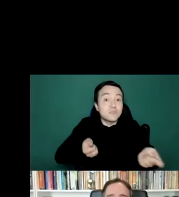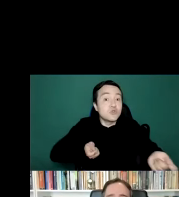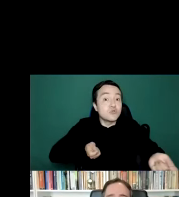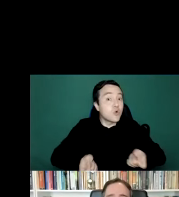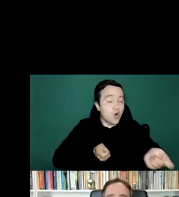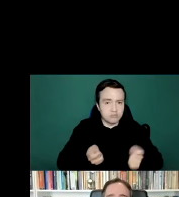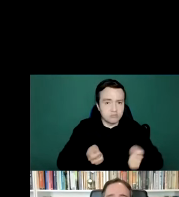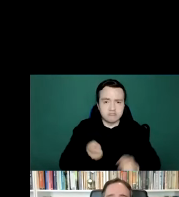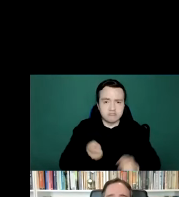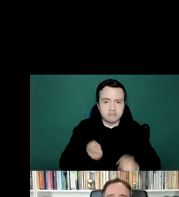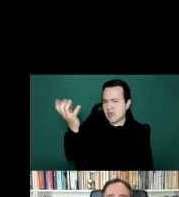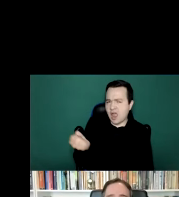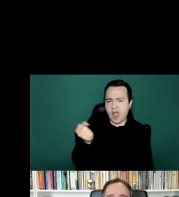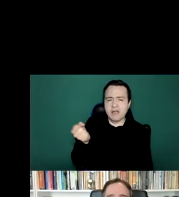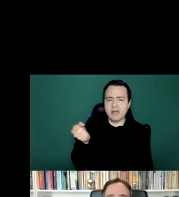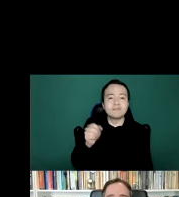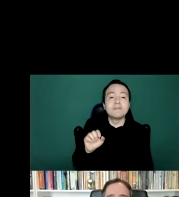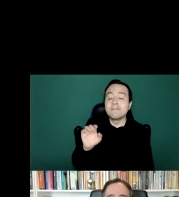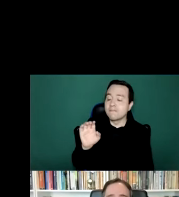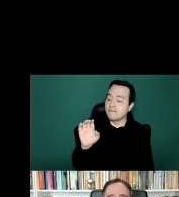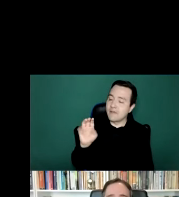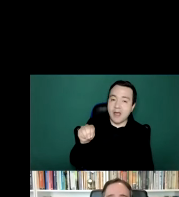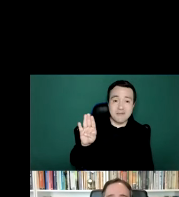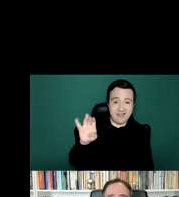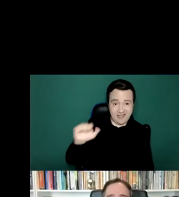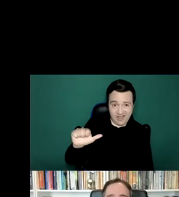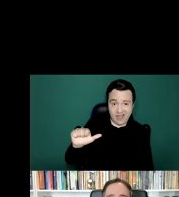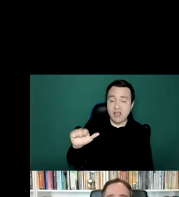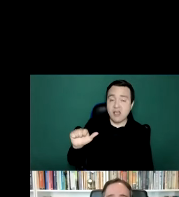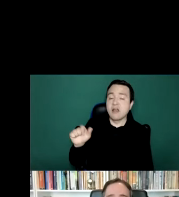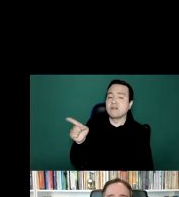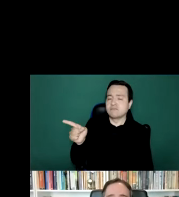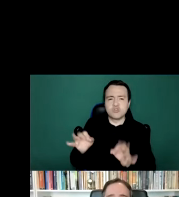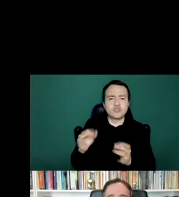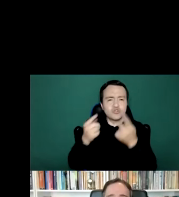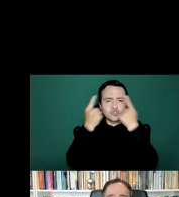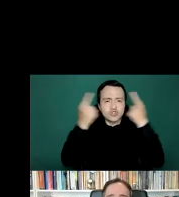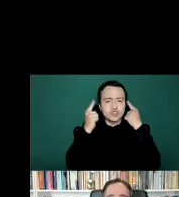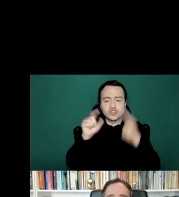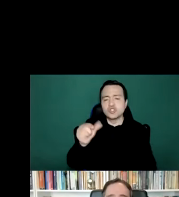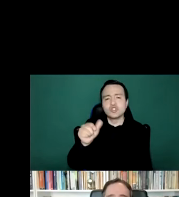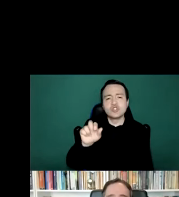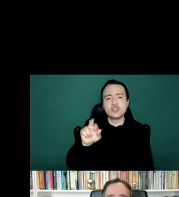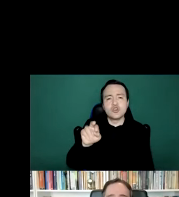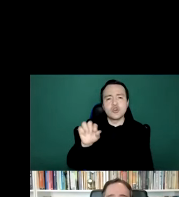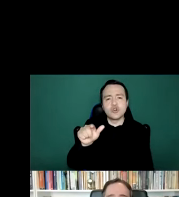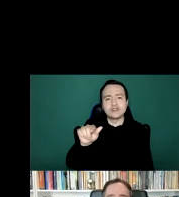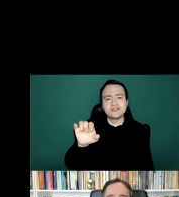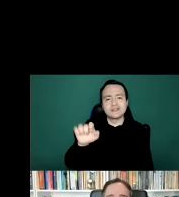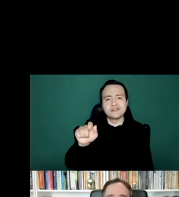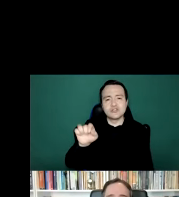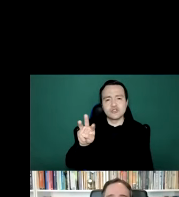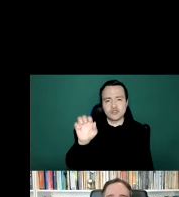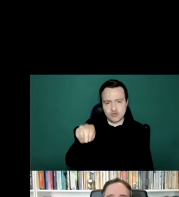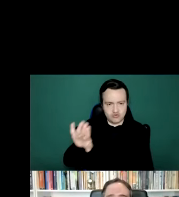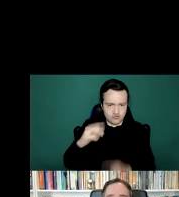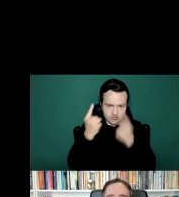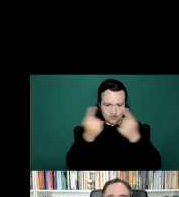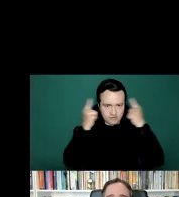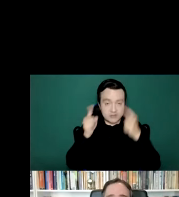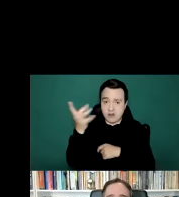a master's degree in global health from Georgetown University. And in her current role within the department, she supports specifically the